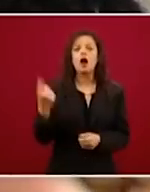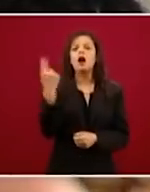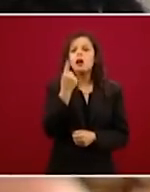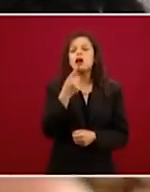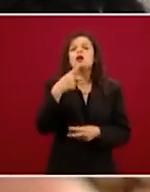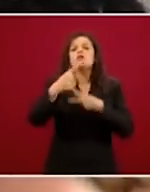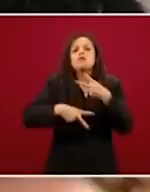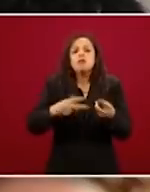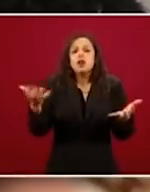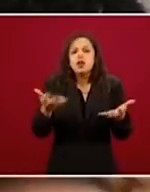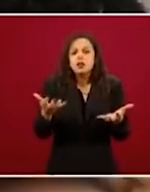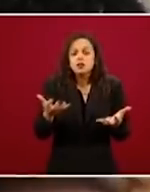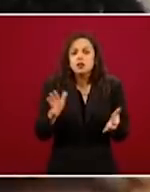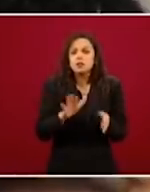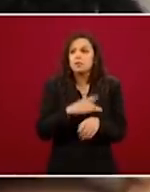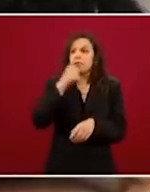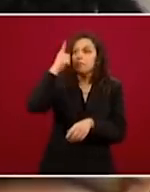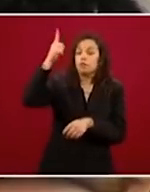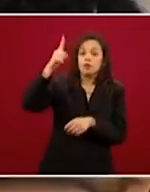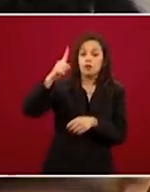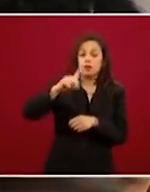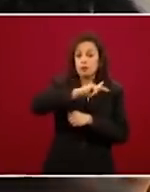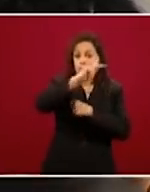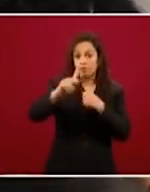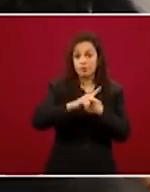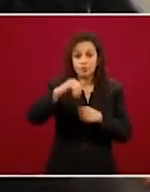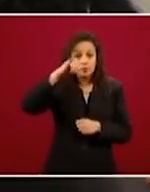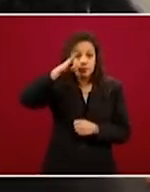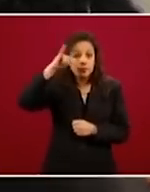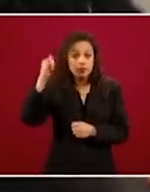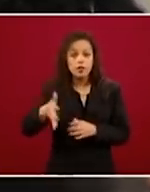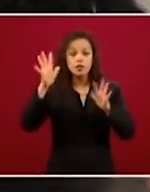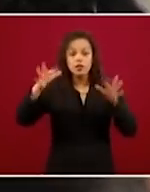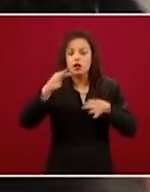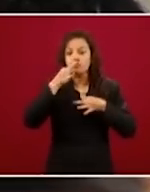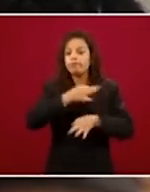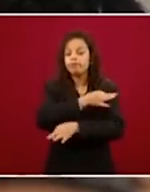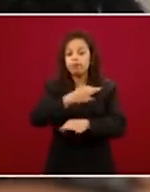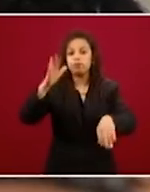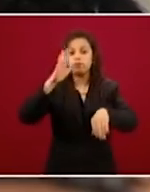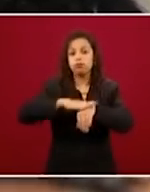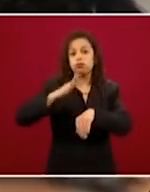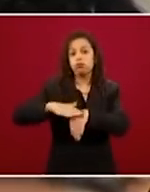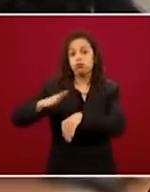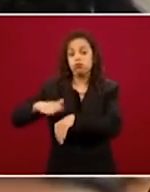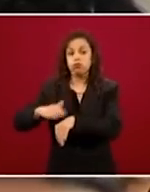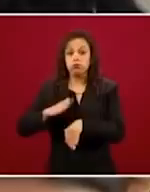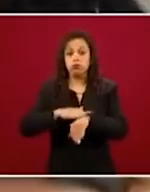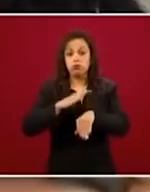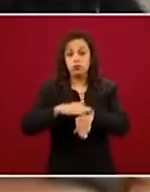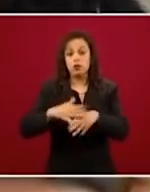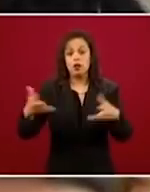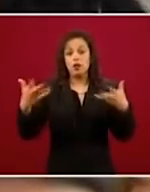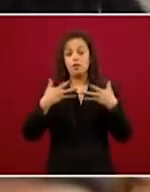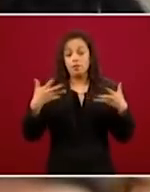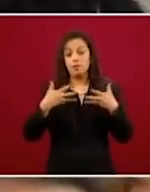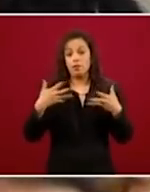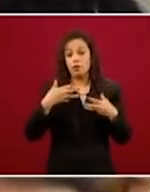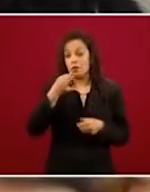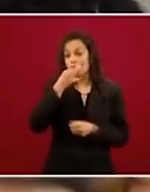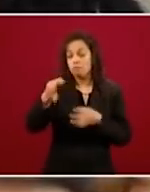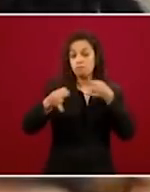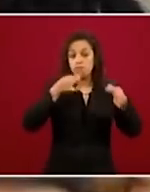italia se está haciendo ya una situación de alarma en otros países se está declarando alertas